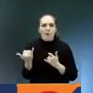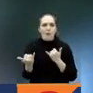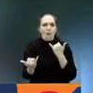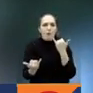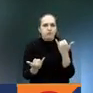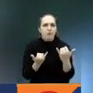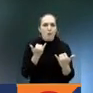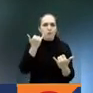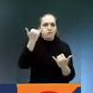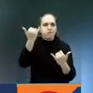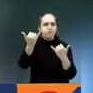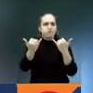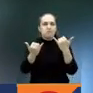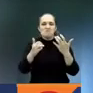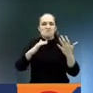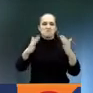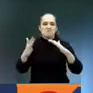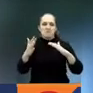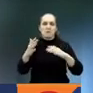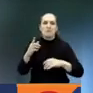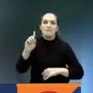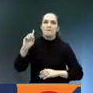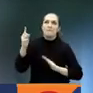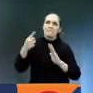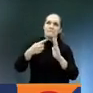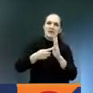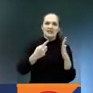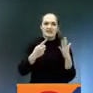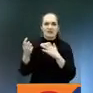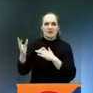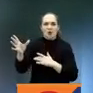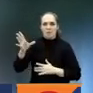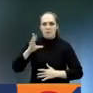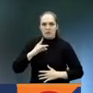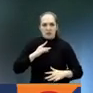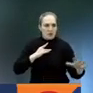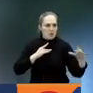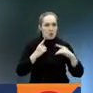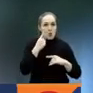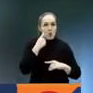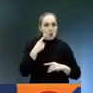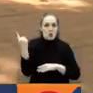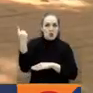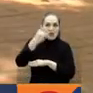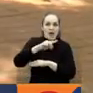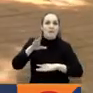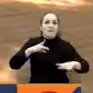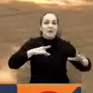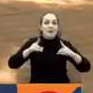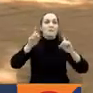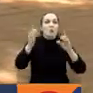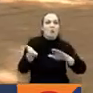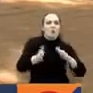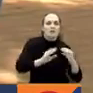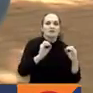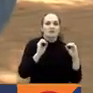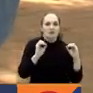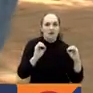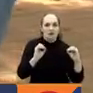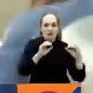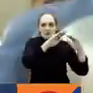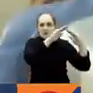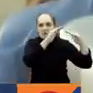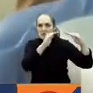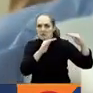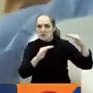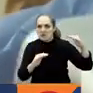en el país cerca de 1.600, 1.500 casos diarios. Estamos en un valle alrededor de esto. El avance del plan de vacunación en el